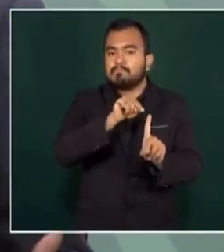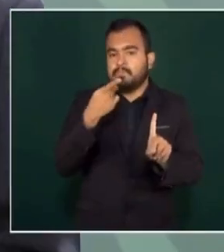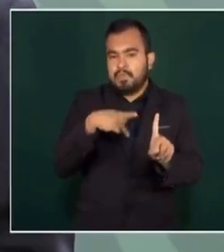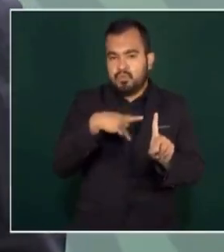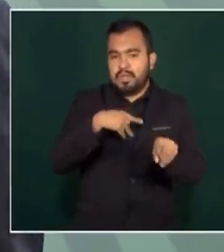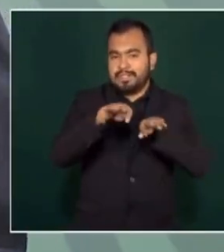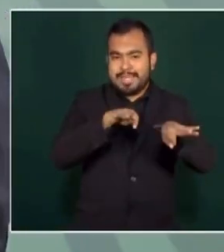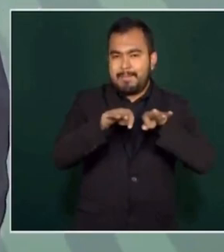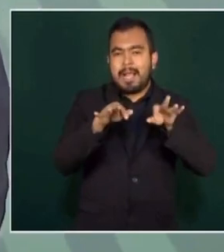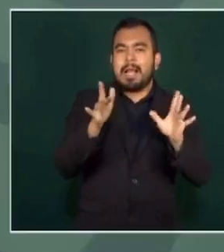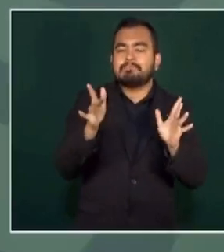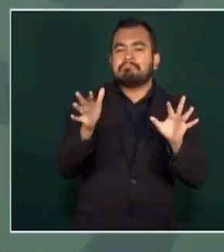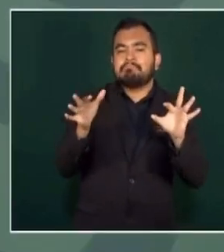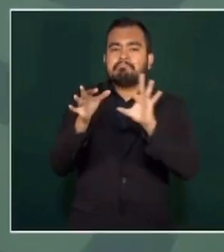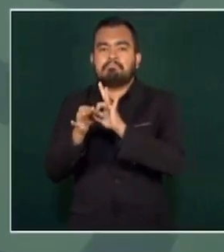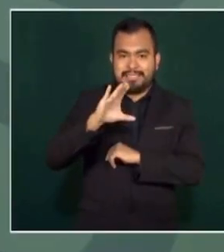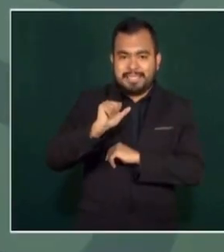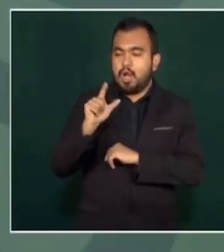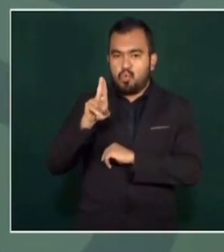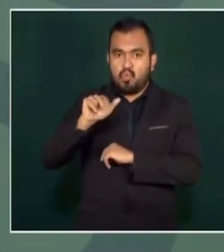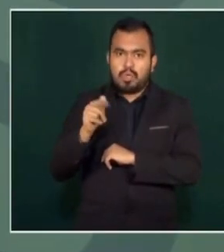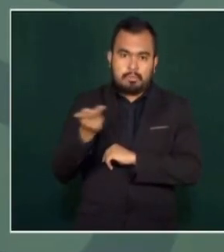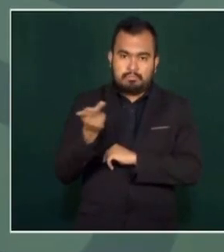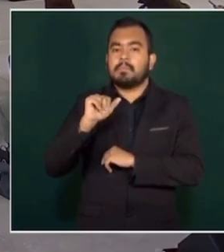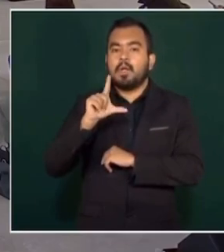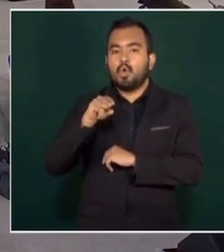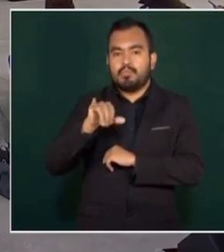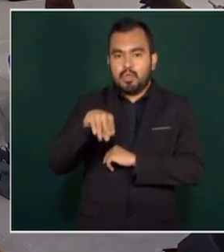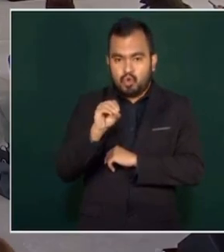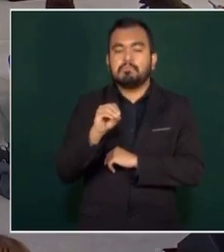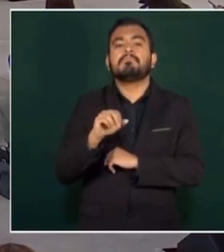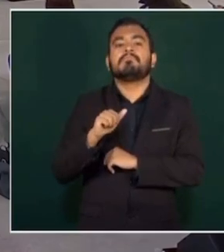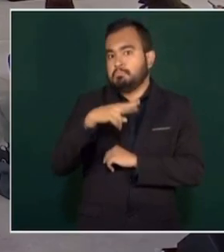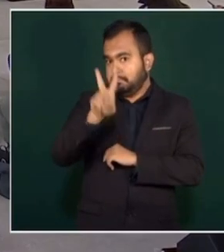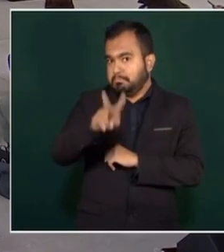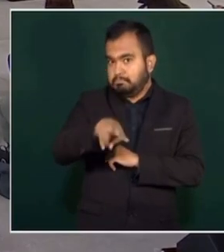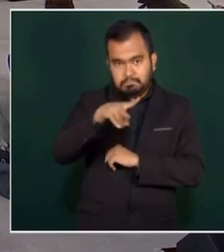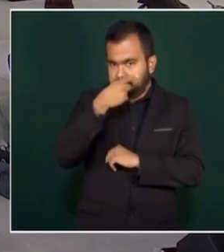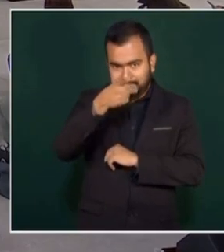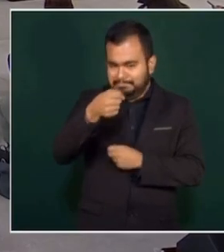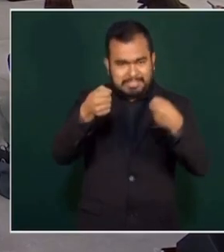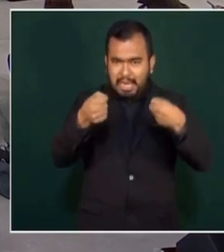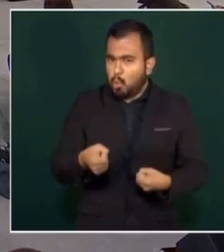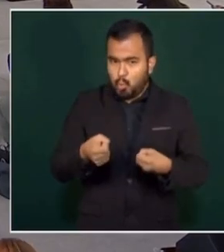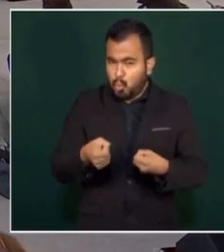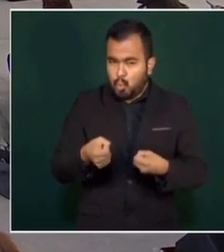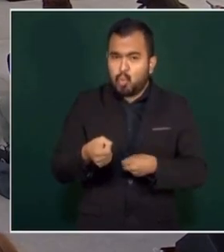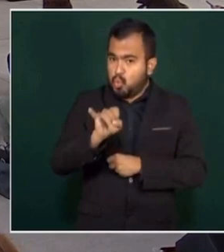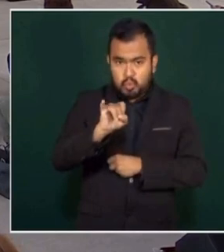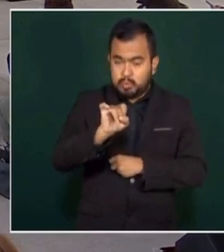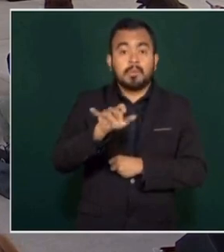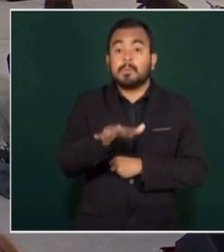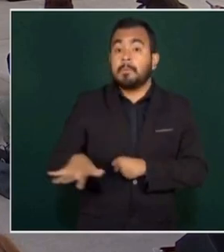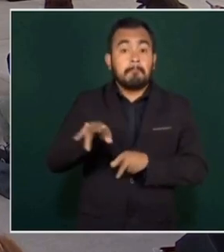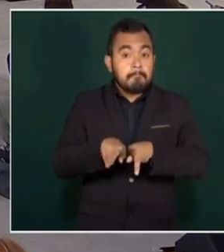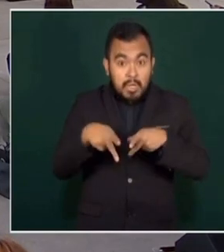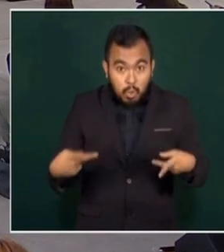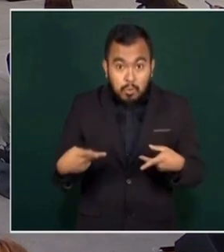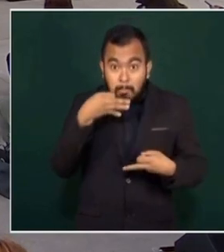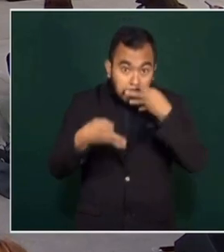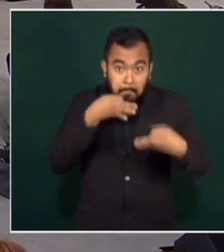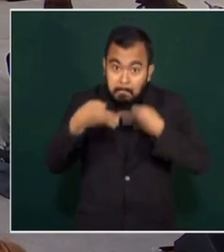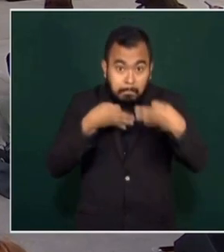cercanos a García Luna, Cárdenas Palomino. Y les puedo garantizar que en la mayoría de los periódicos no fue